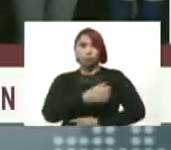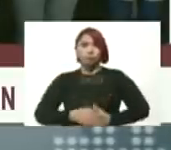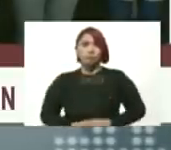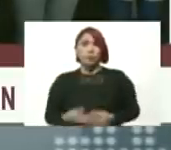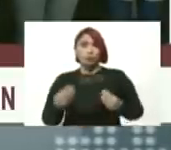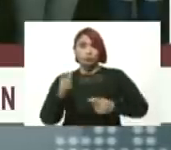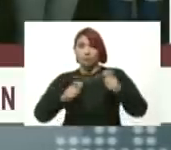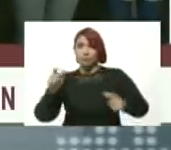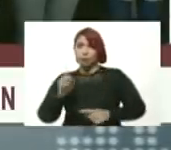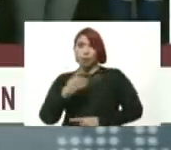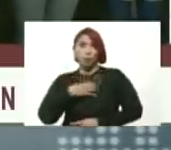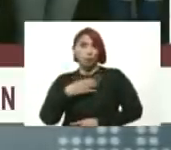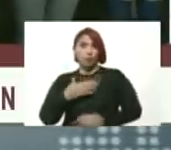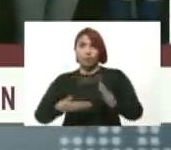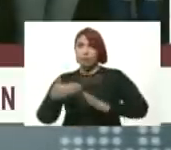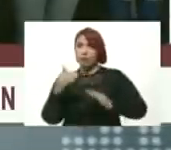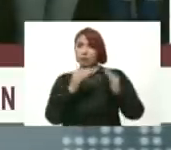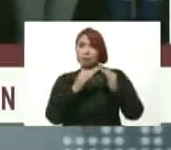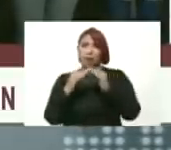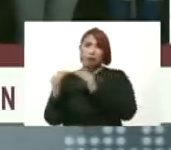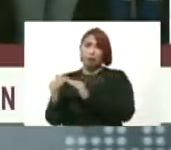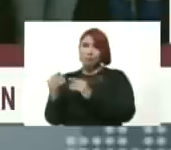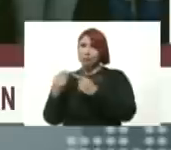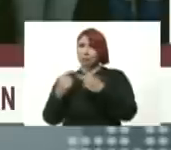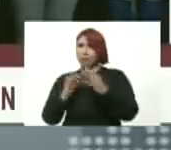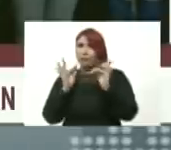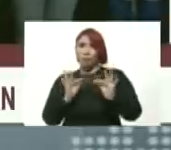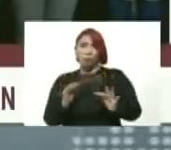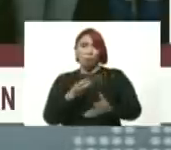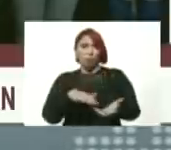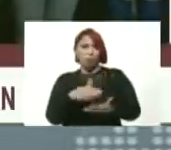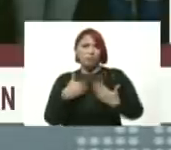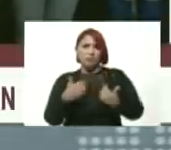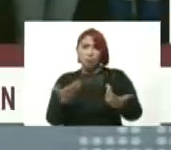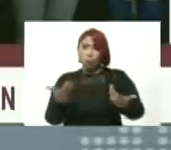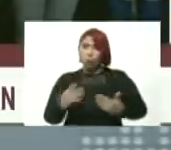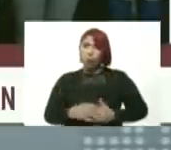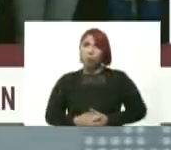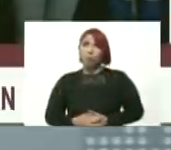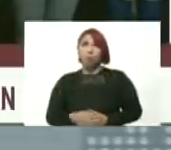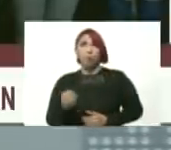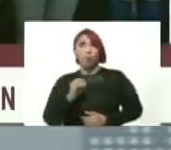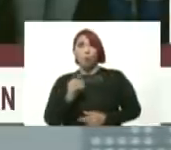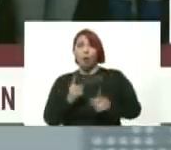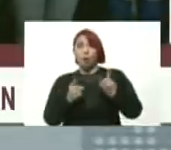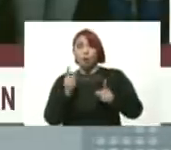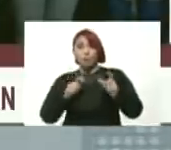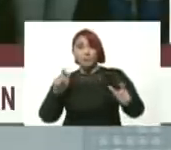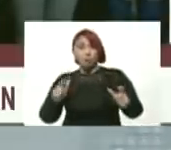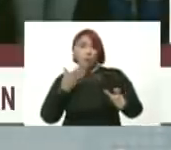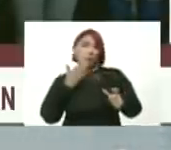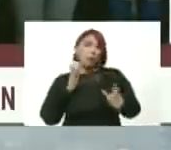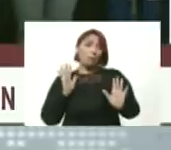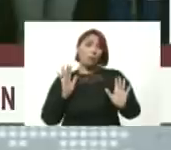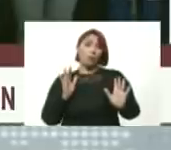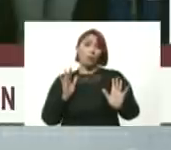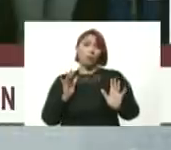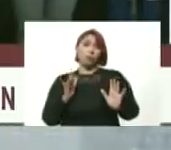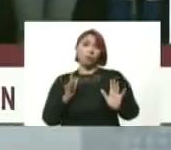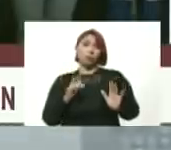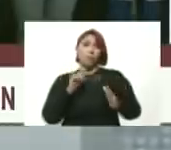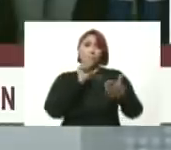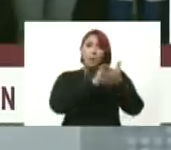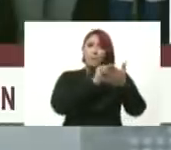que no puede salir de su casa por distintos motivos problemas de salud o hay alguna gente que de repente uno le toca a la puerta